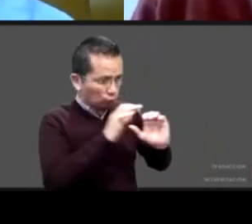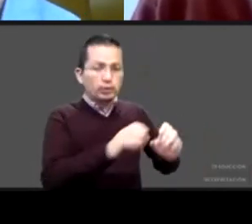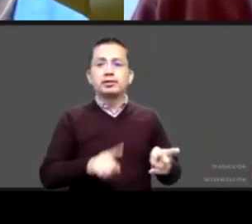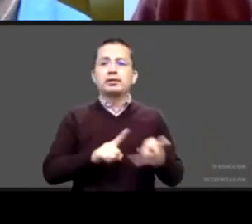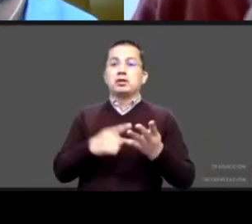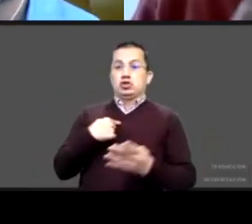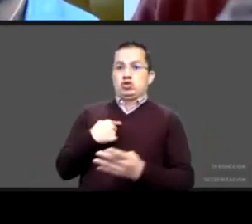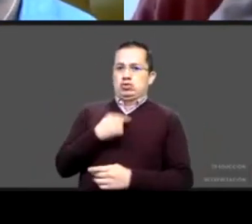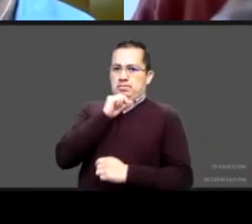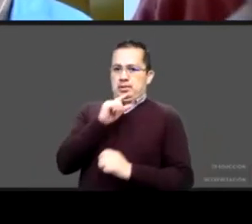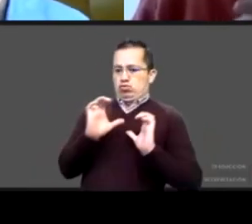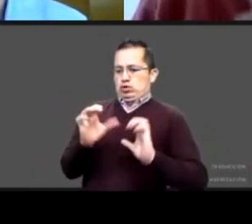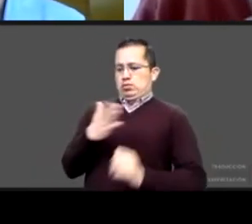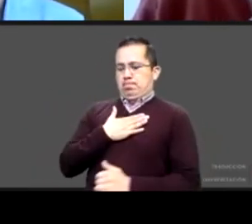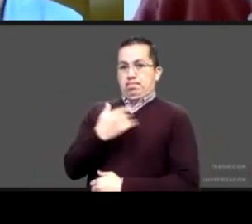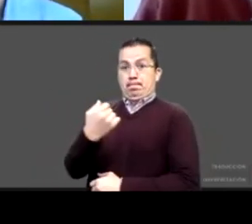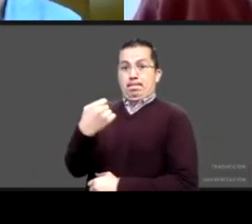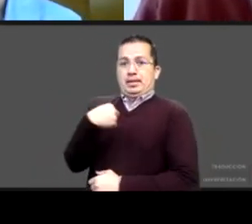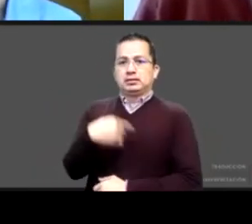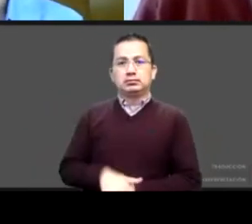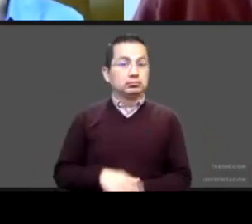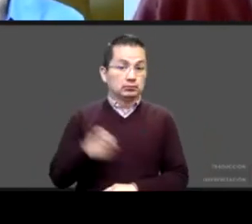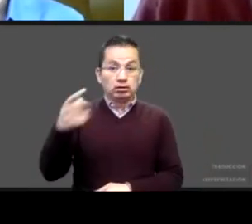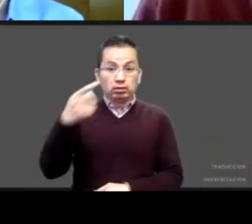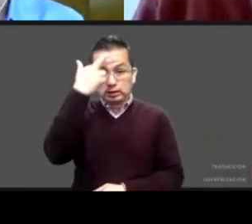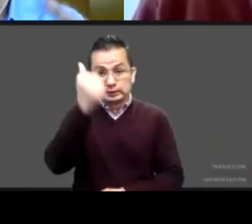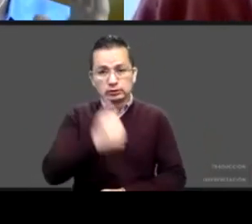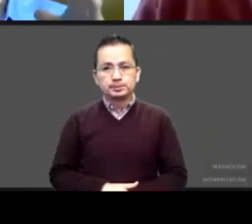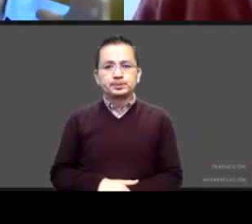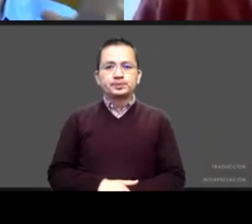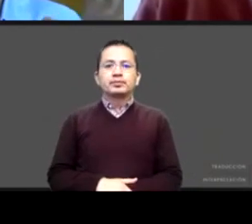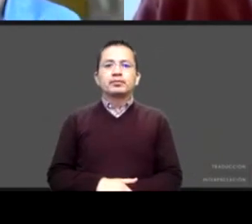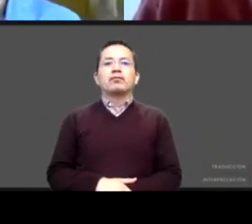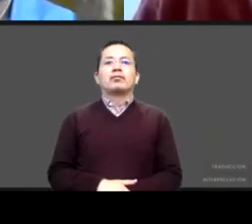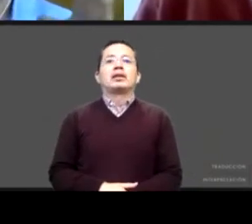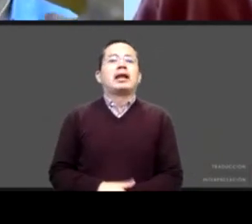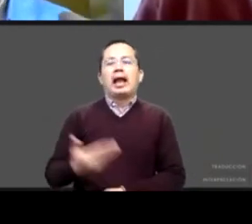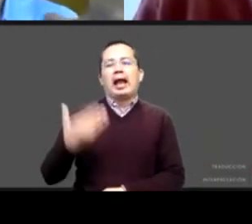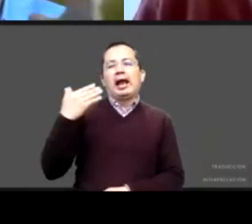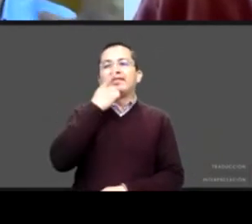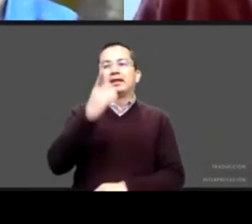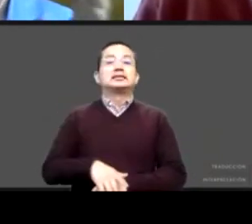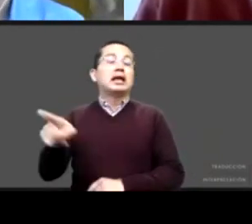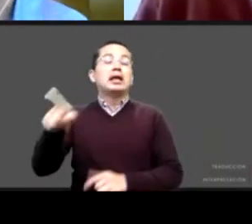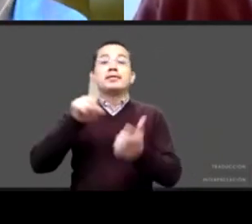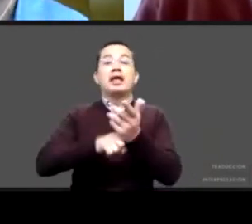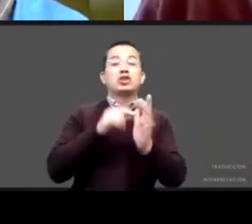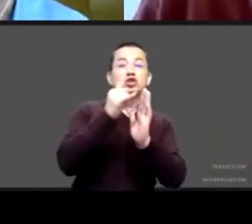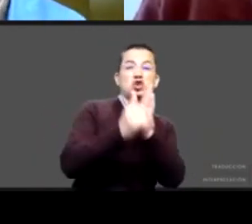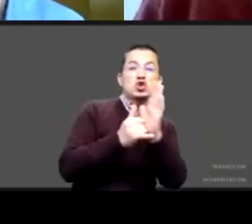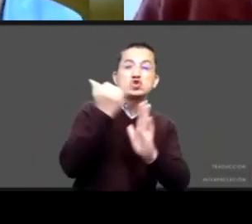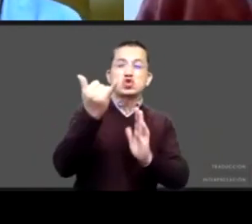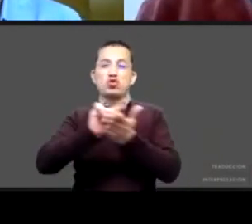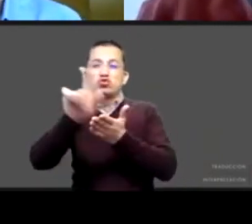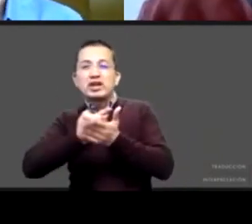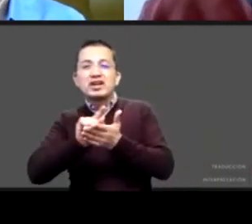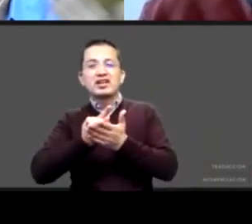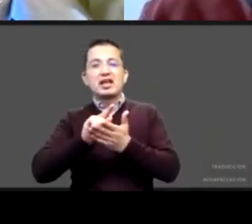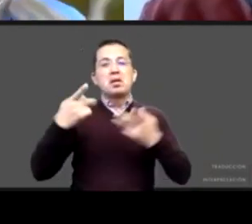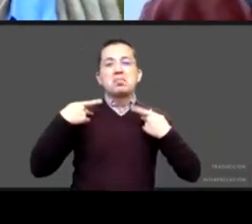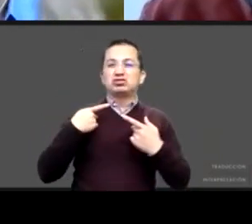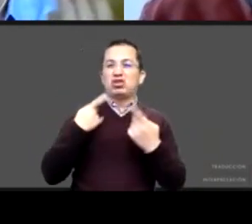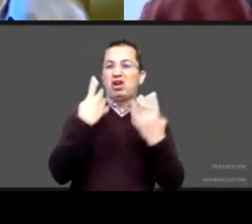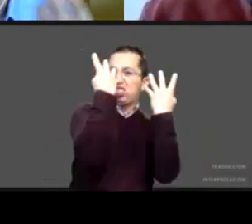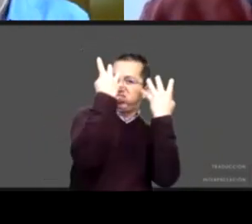con otros. Alguien decía hace poco, ¿no? Es que los influencers de los medios, es que debemos de traerlos para